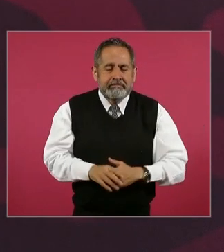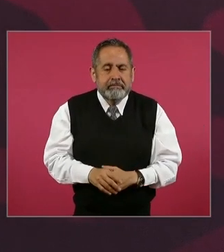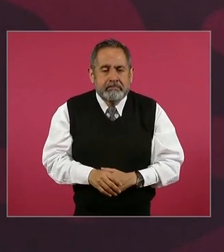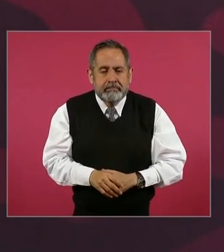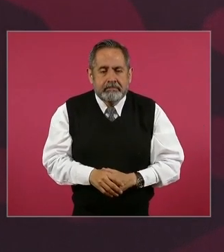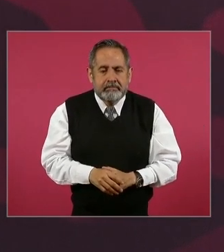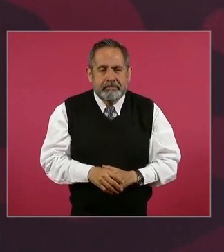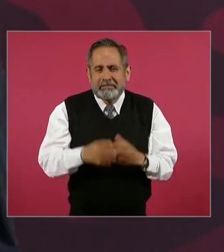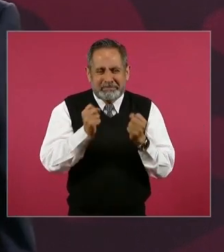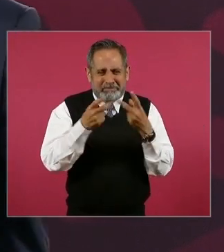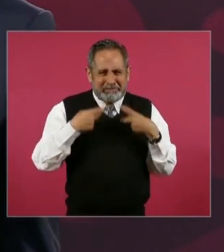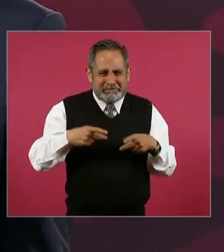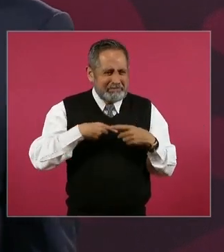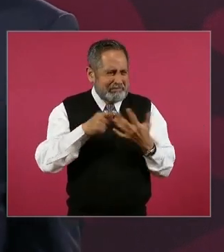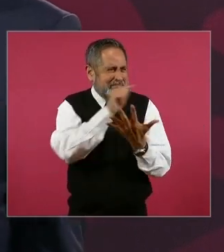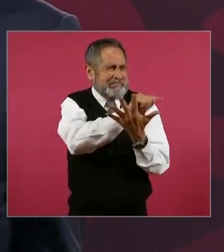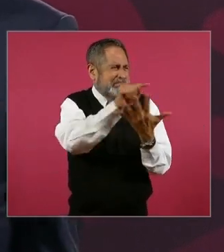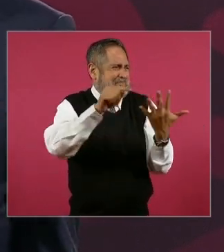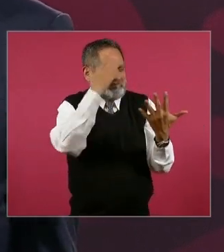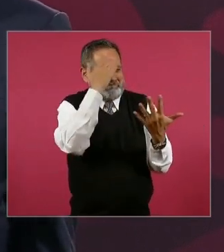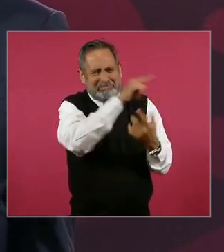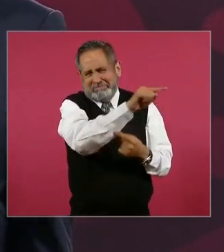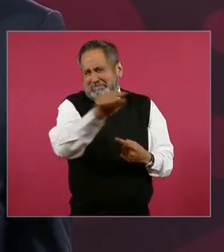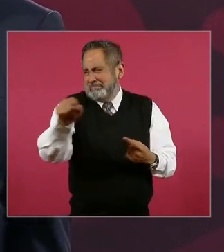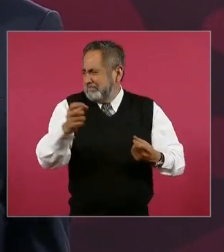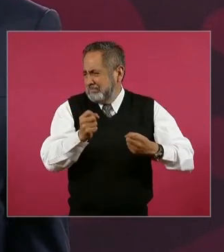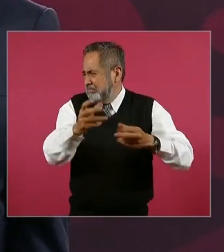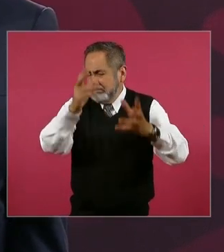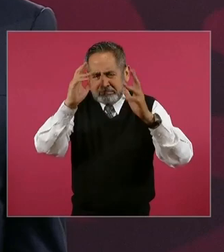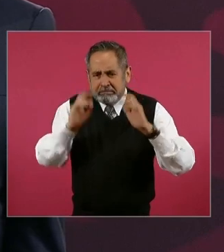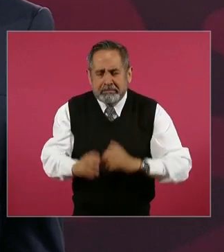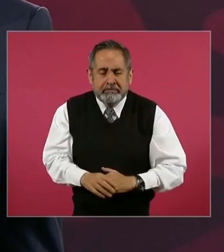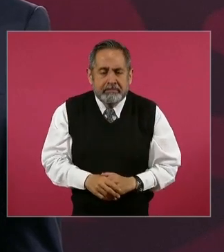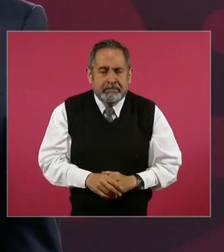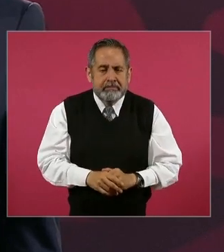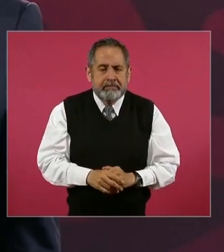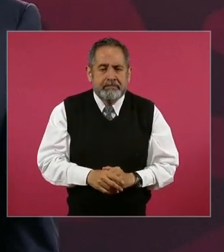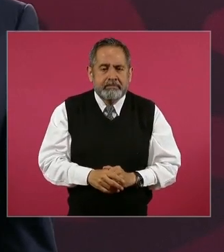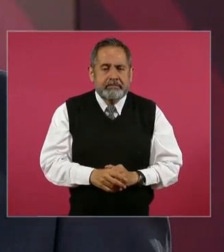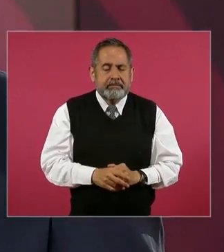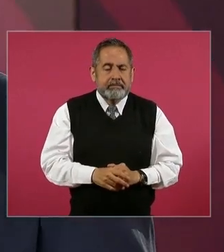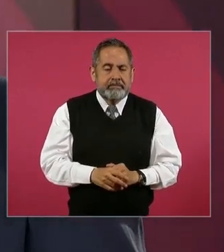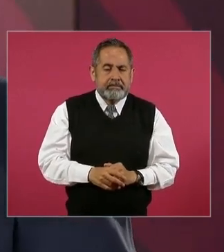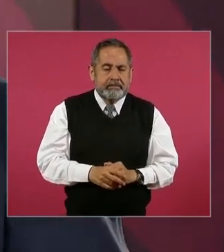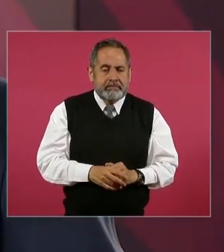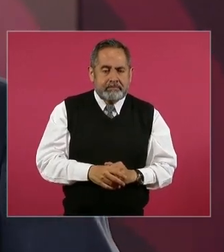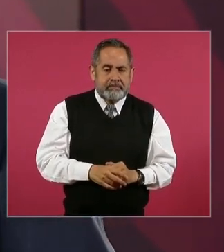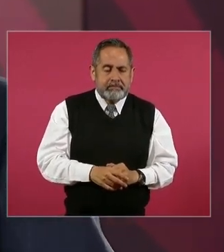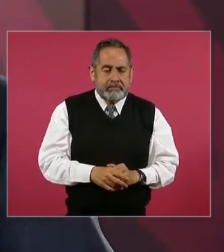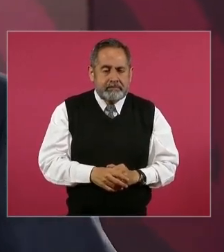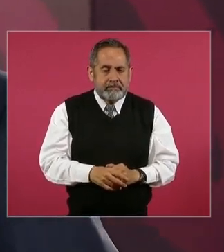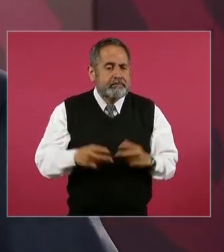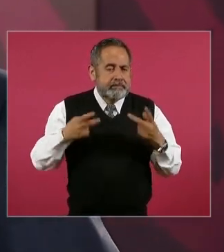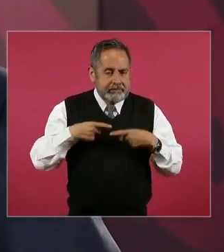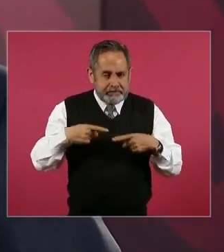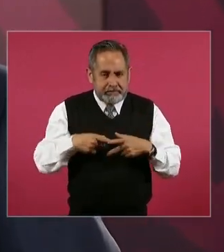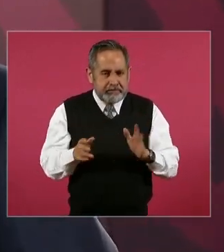independientes muchísimos casos este